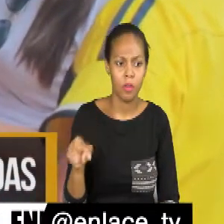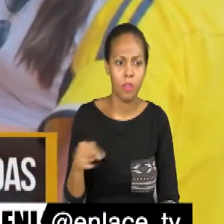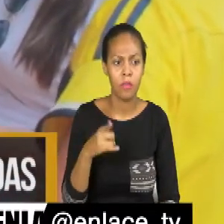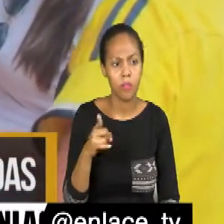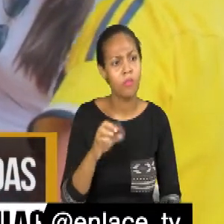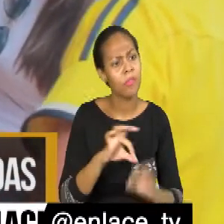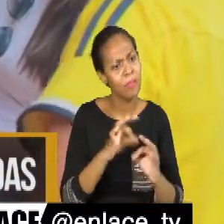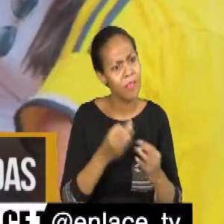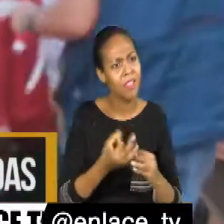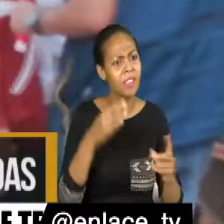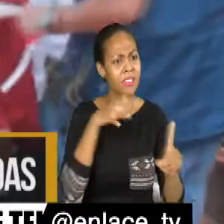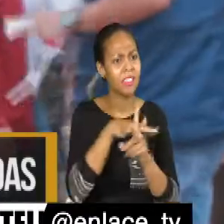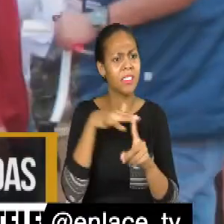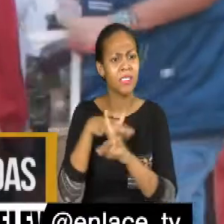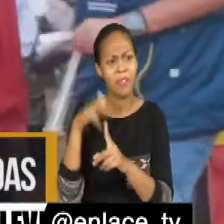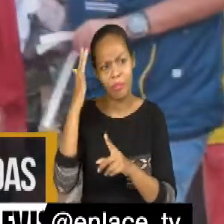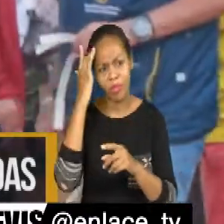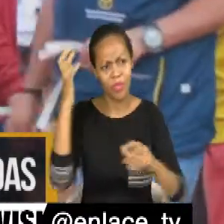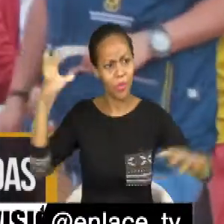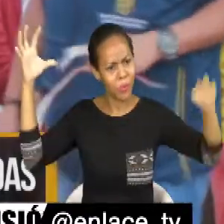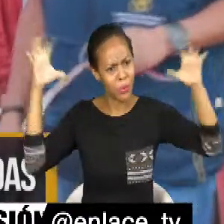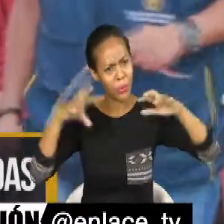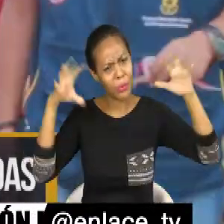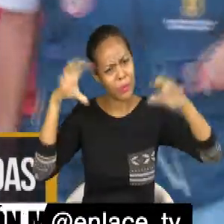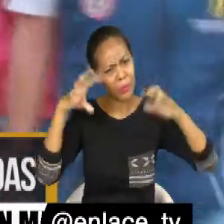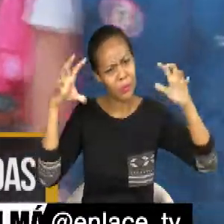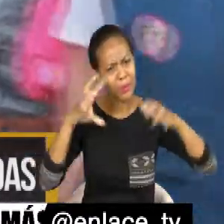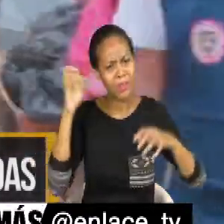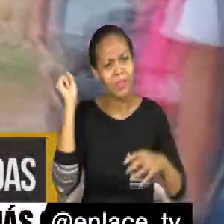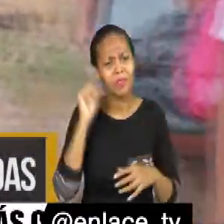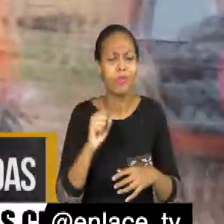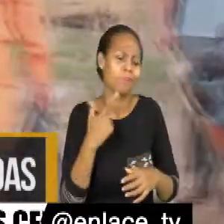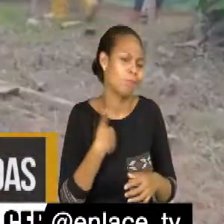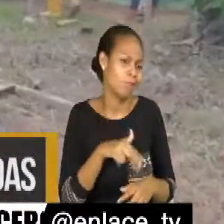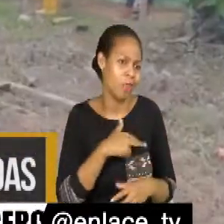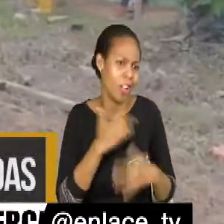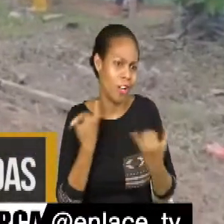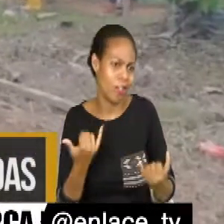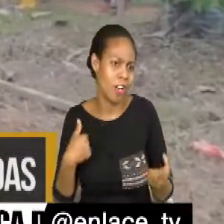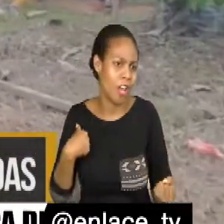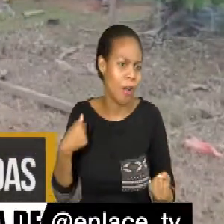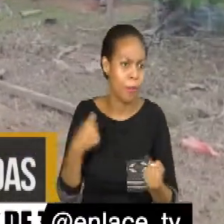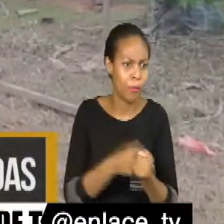pendientes, dándoles todo el apoyo que necesiten. En este momento tenemos